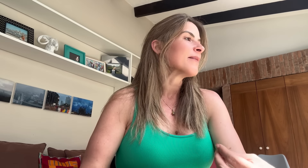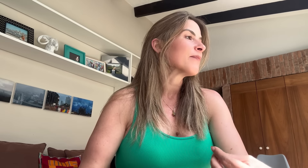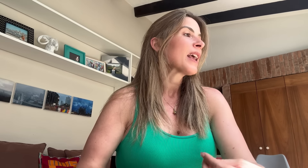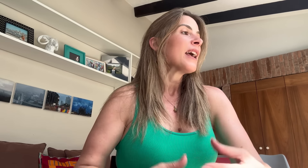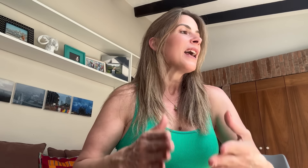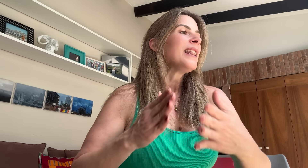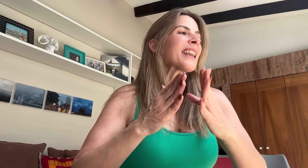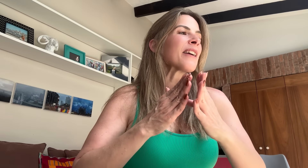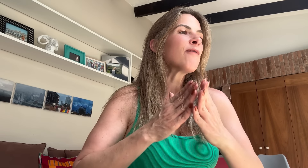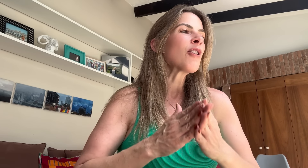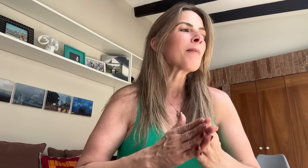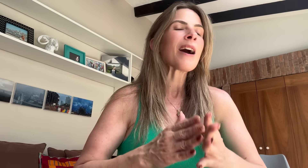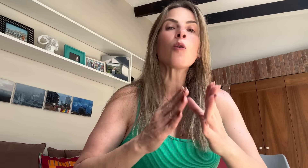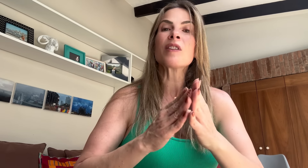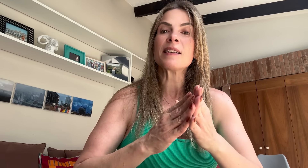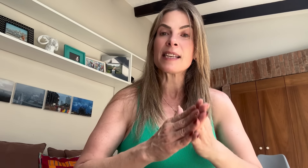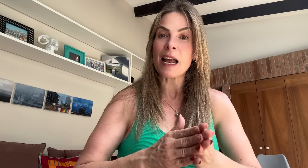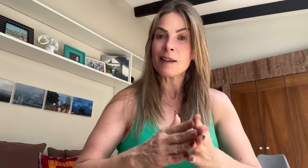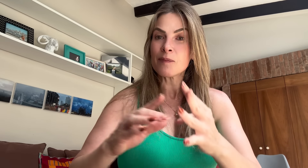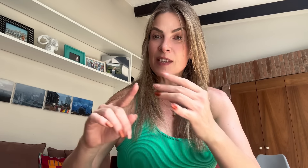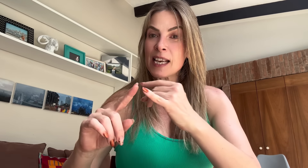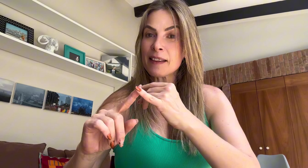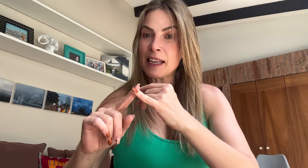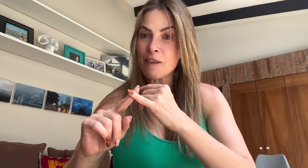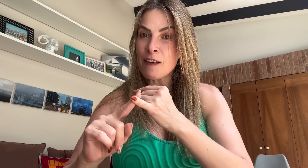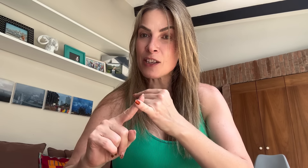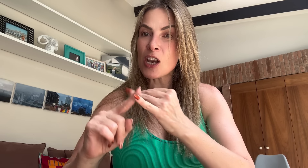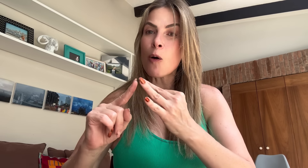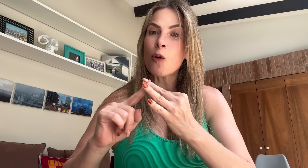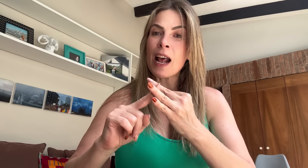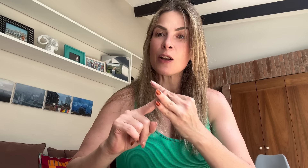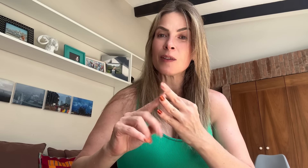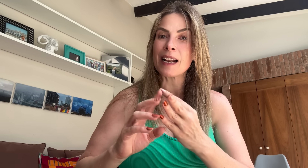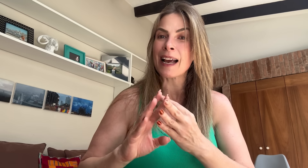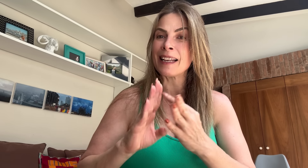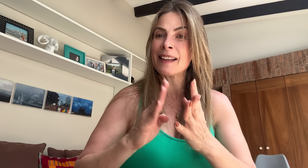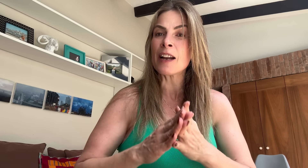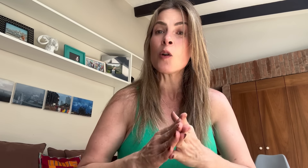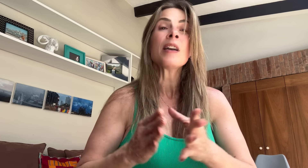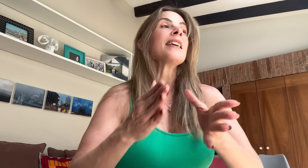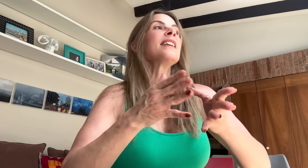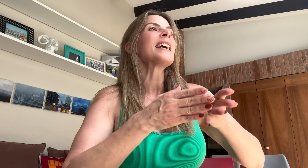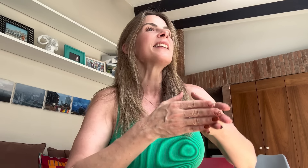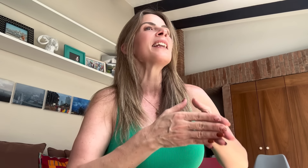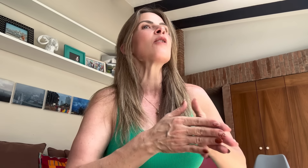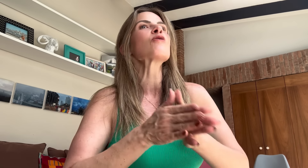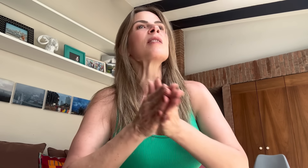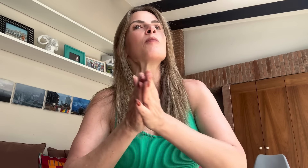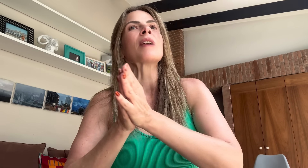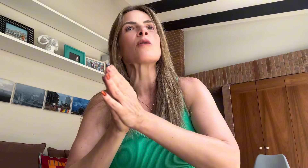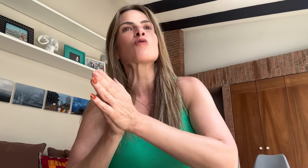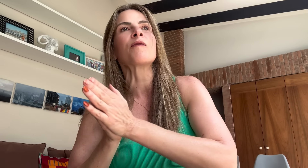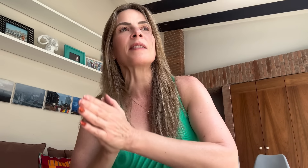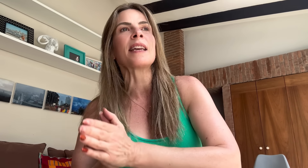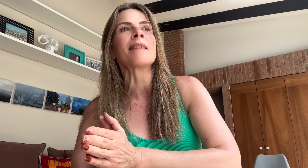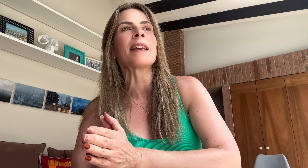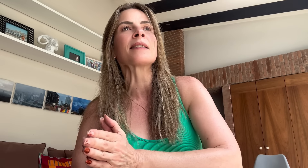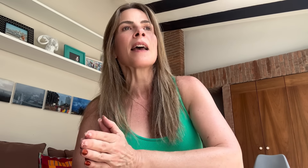Sí, la reforma judicial ya tiene fecha, horario en el calendario y ya tiene los